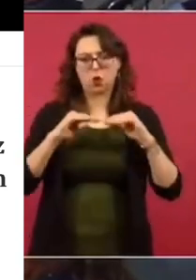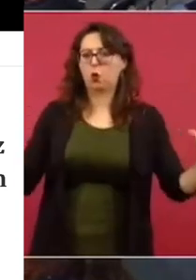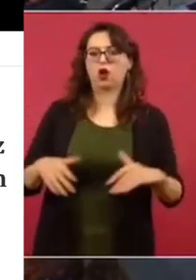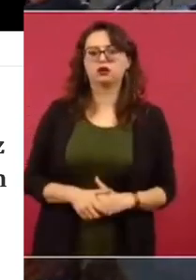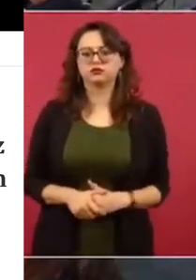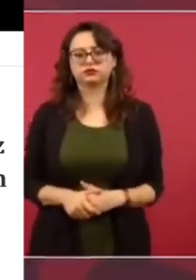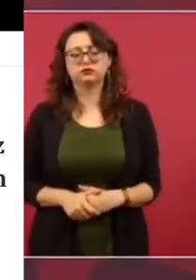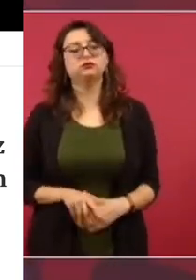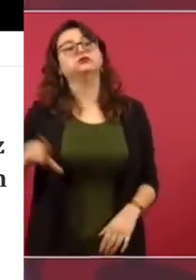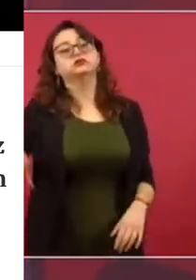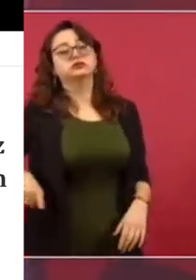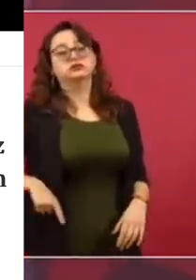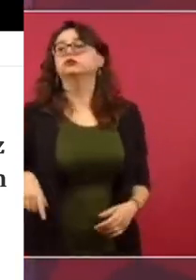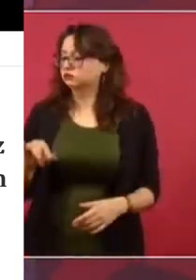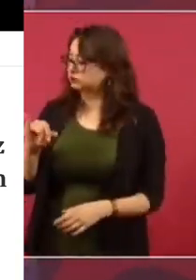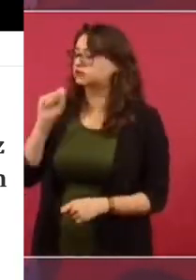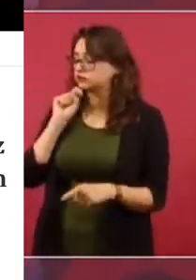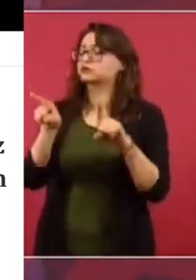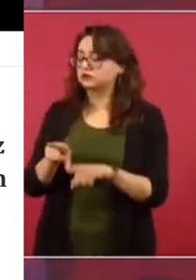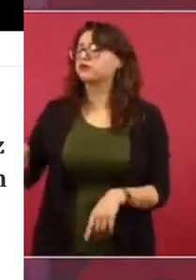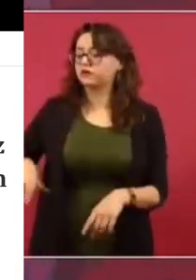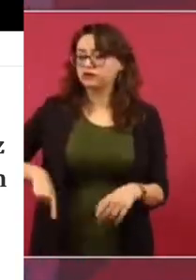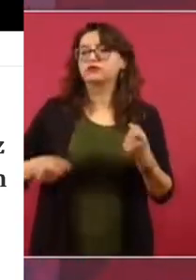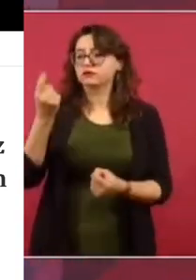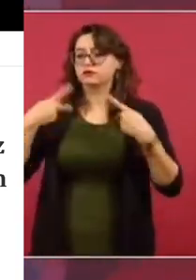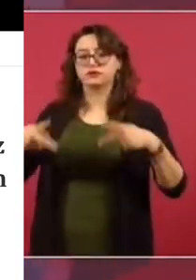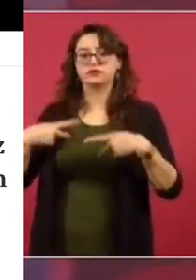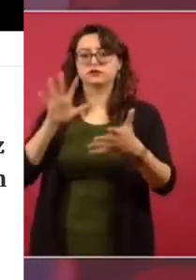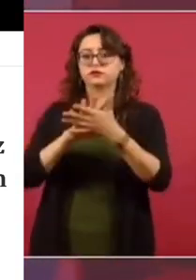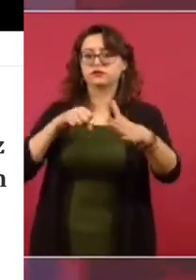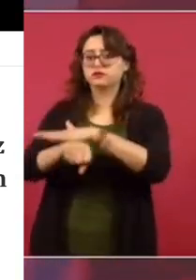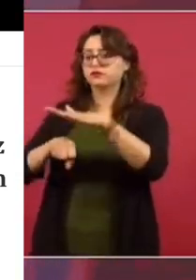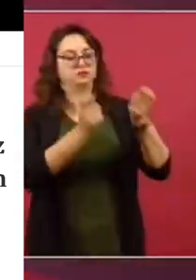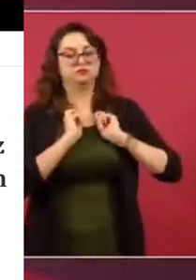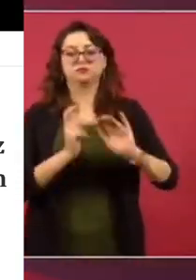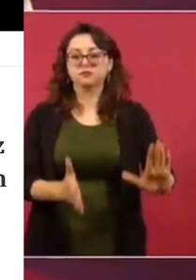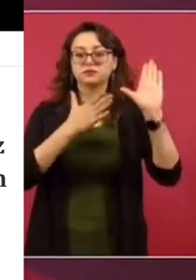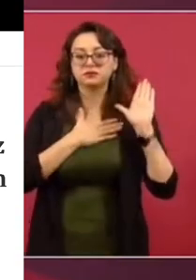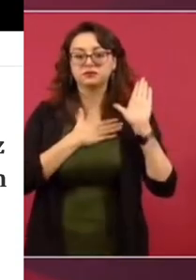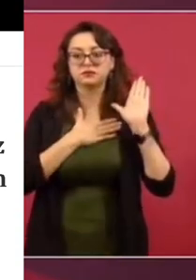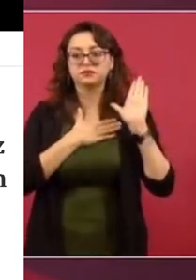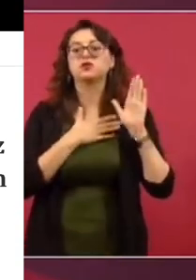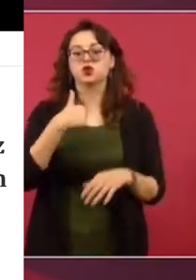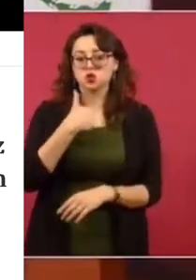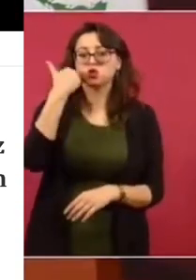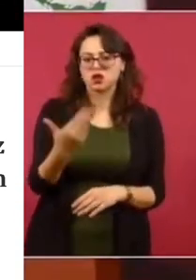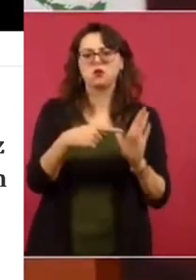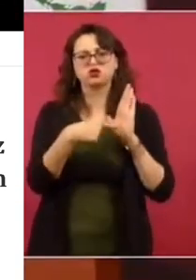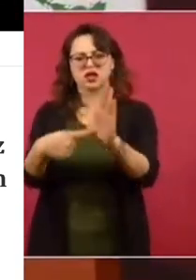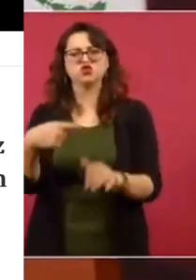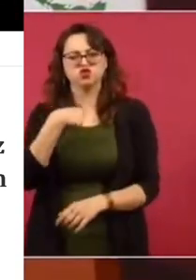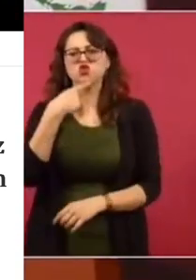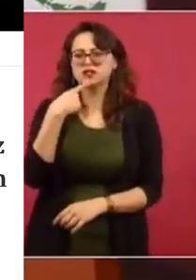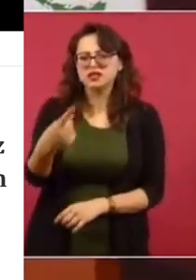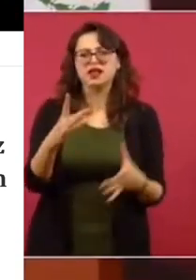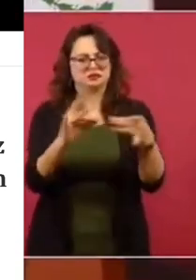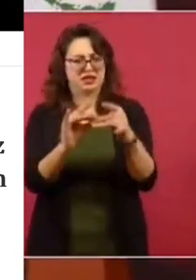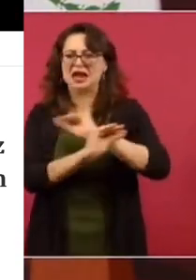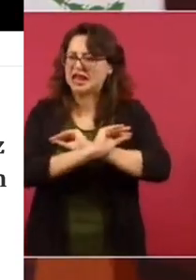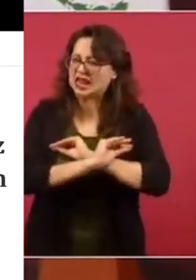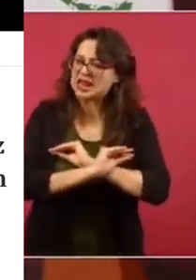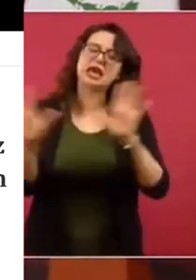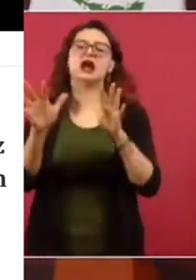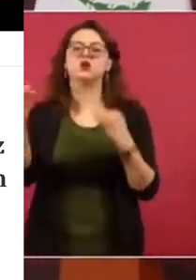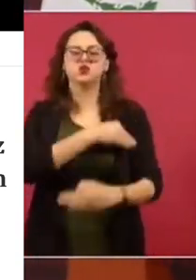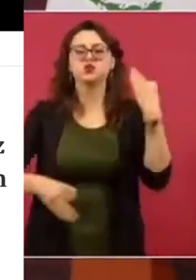están dos o tres o cuatro presos. Yo dije, no, es que yo no soy Salinas. No les voy a dejar a ustedes nada sin aclarar. Y